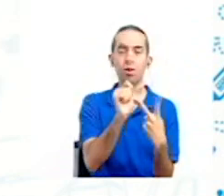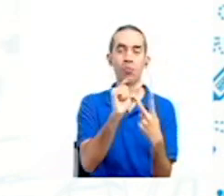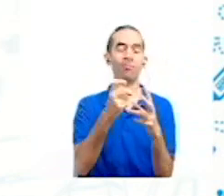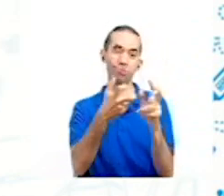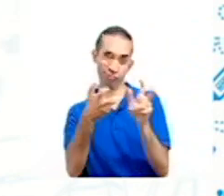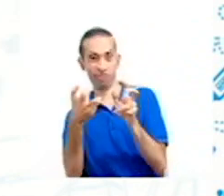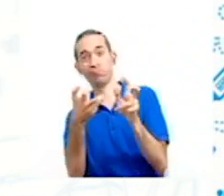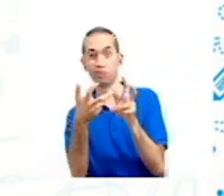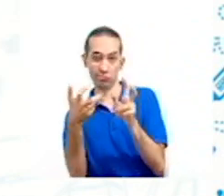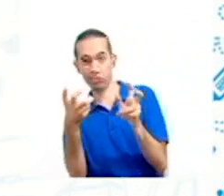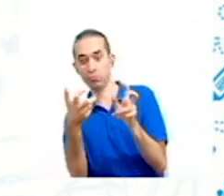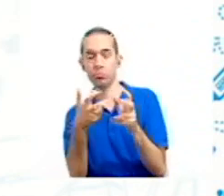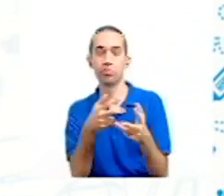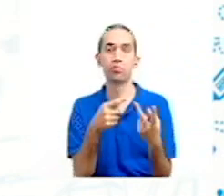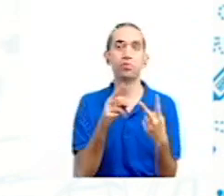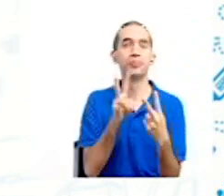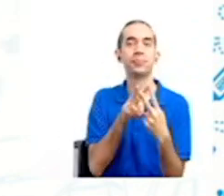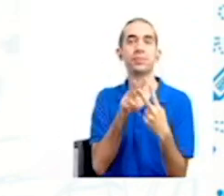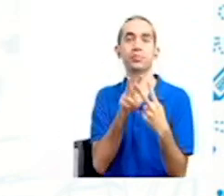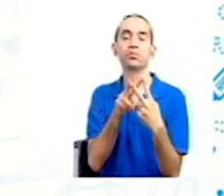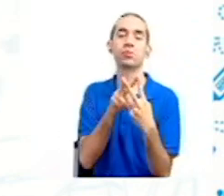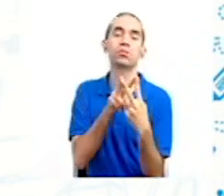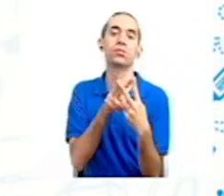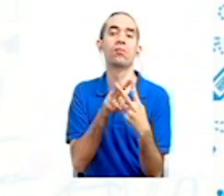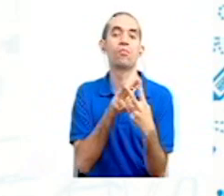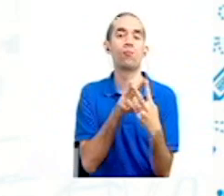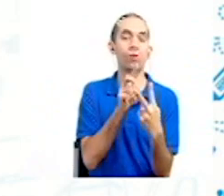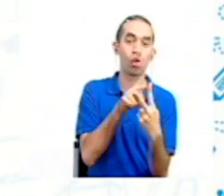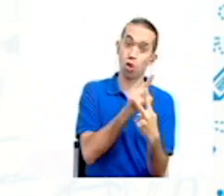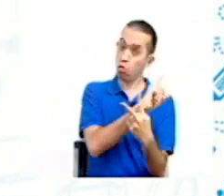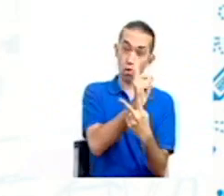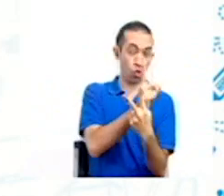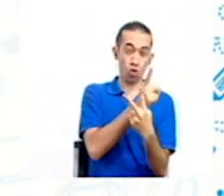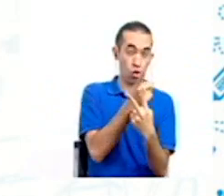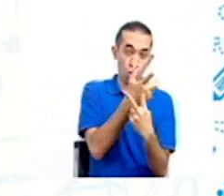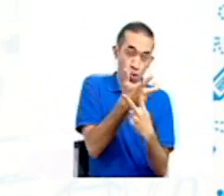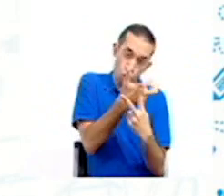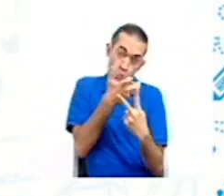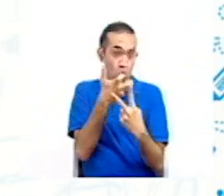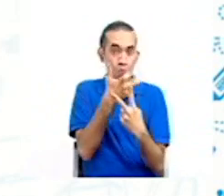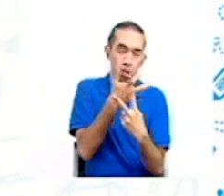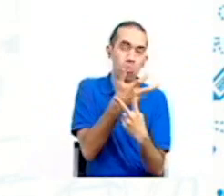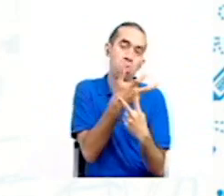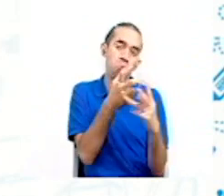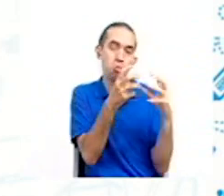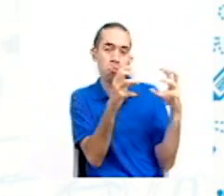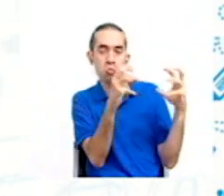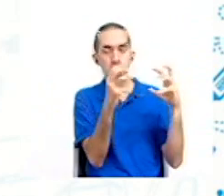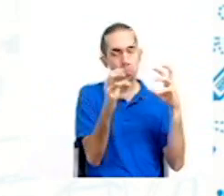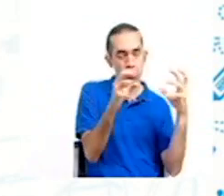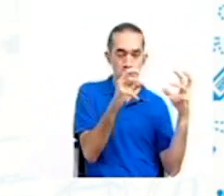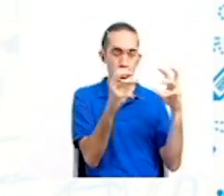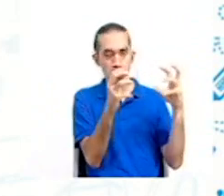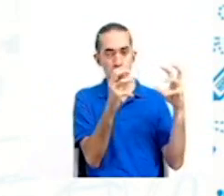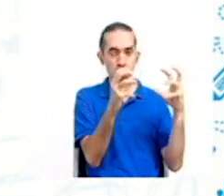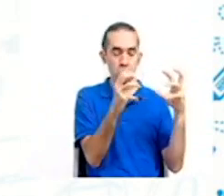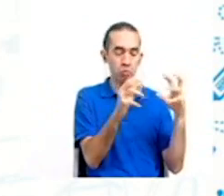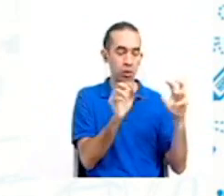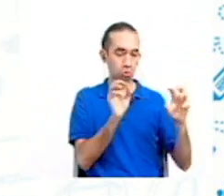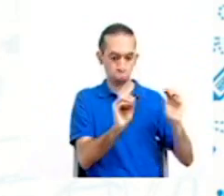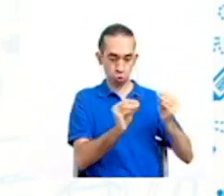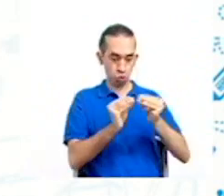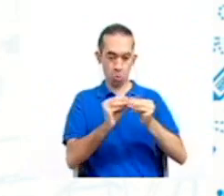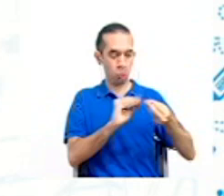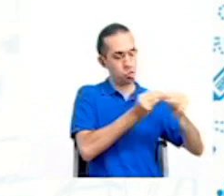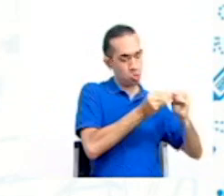polares. Para que un compuesto sea covalente no polar, la diferencia en las electronegatividades tiene que estar